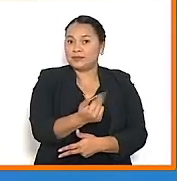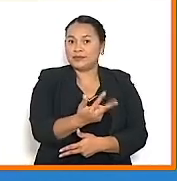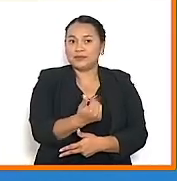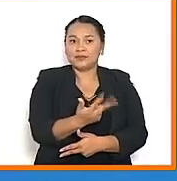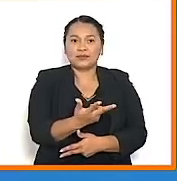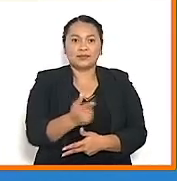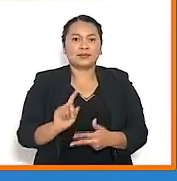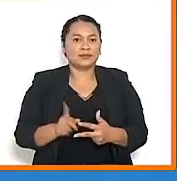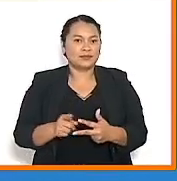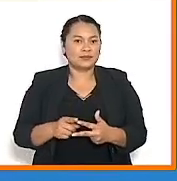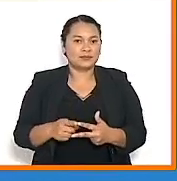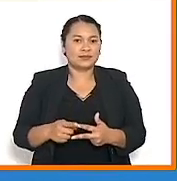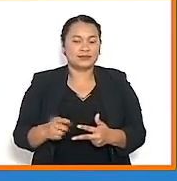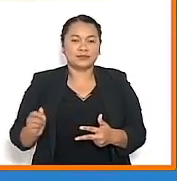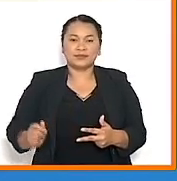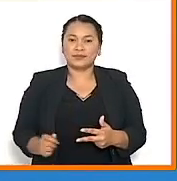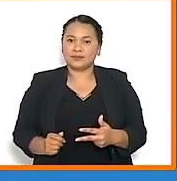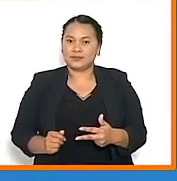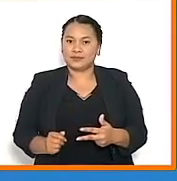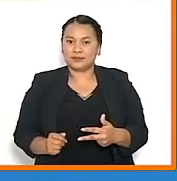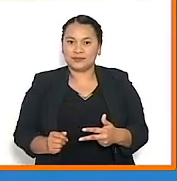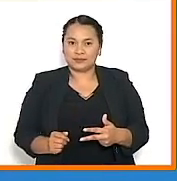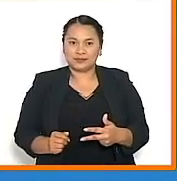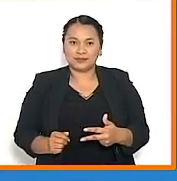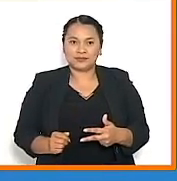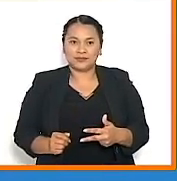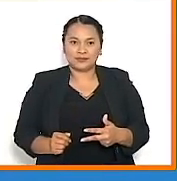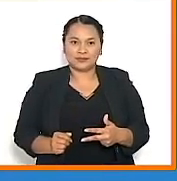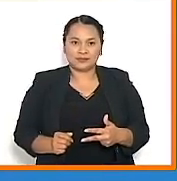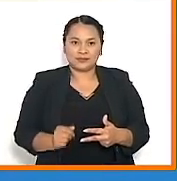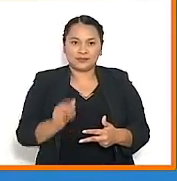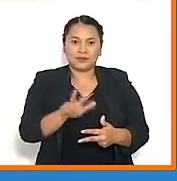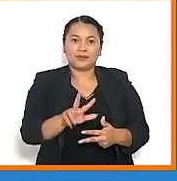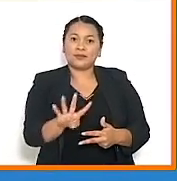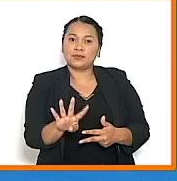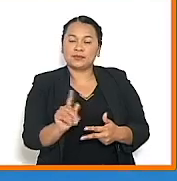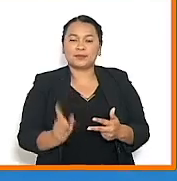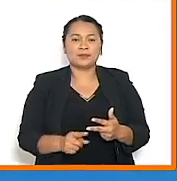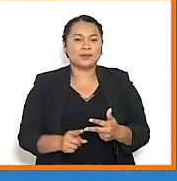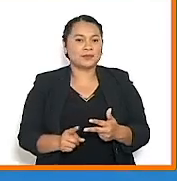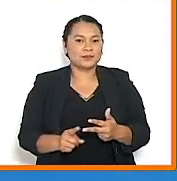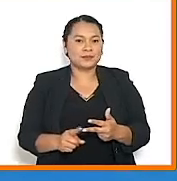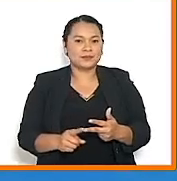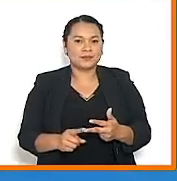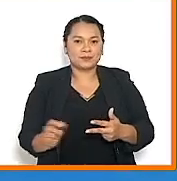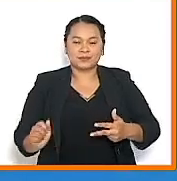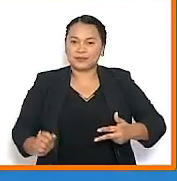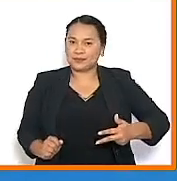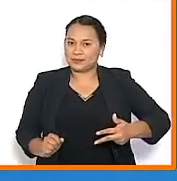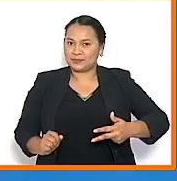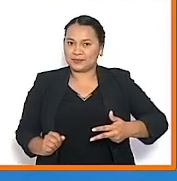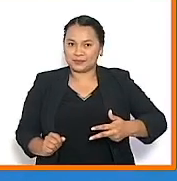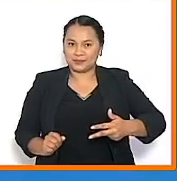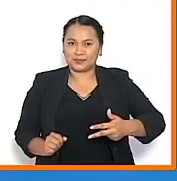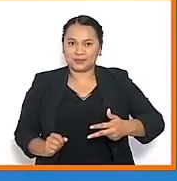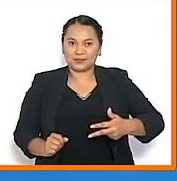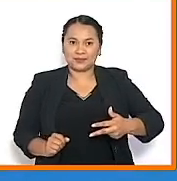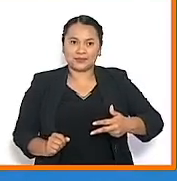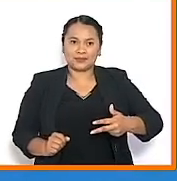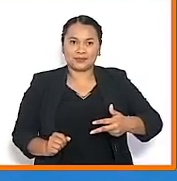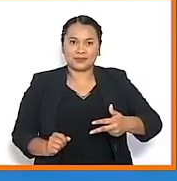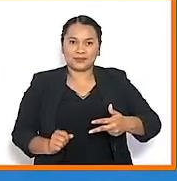número ganador. Este es el 34, tercer y décimo número afortunado ganador. Este es